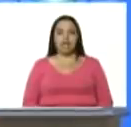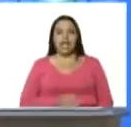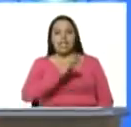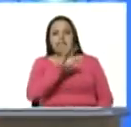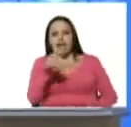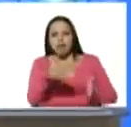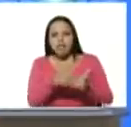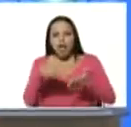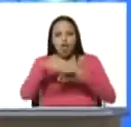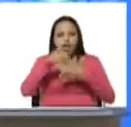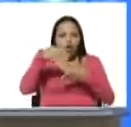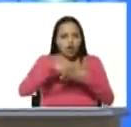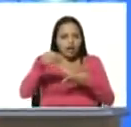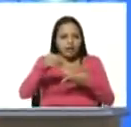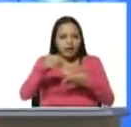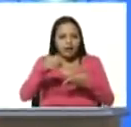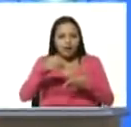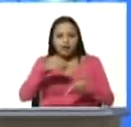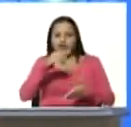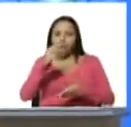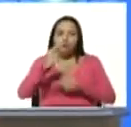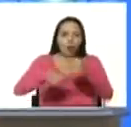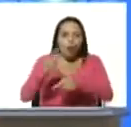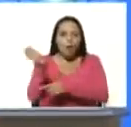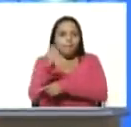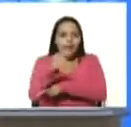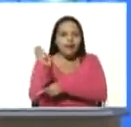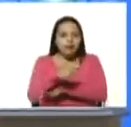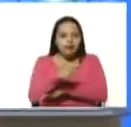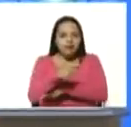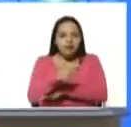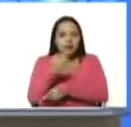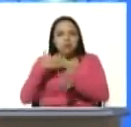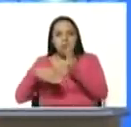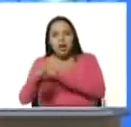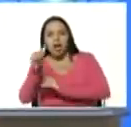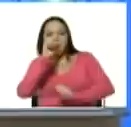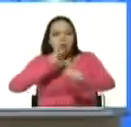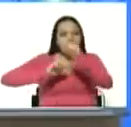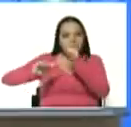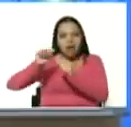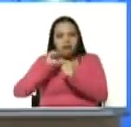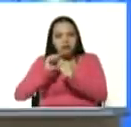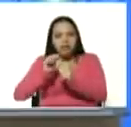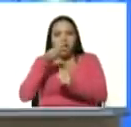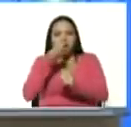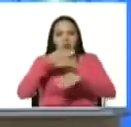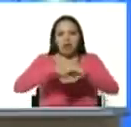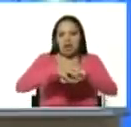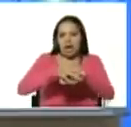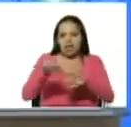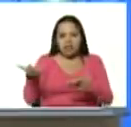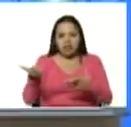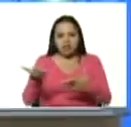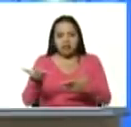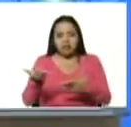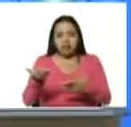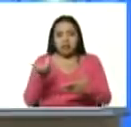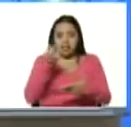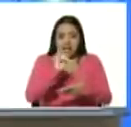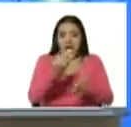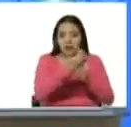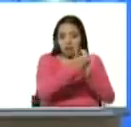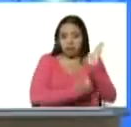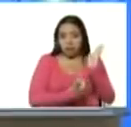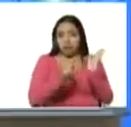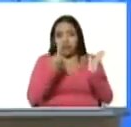$3.000 mensuales para ir a beber whisky y a comer carne asada, que además está en el presupuesto de los llamados gastos